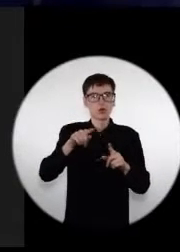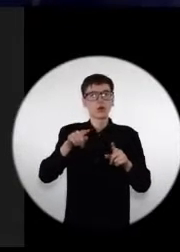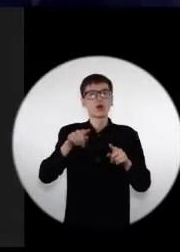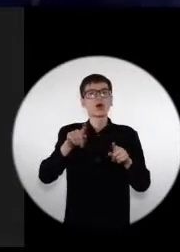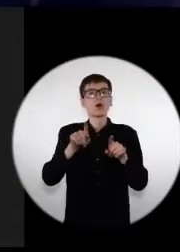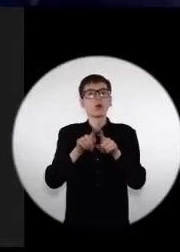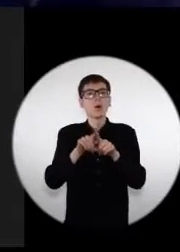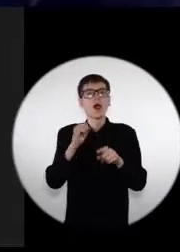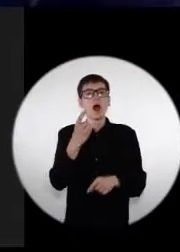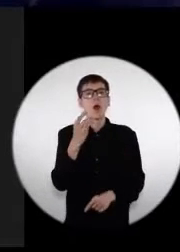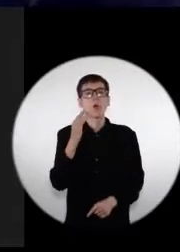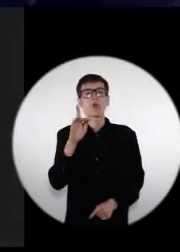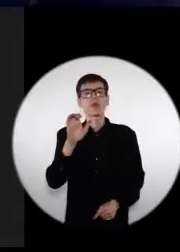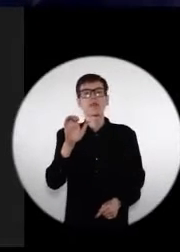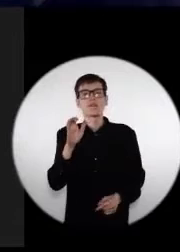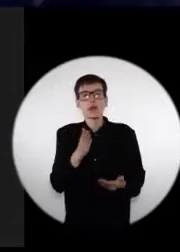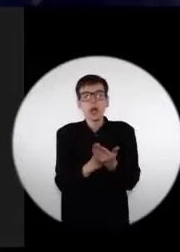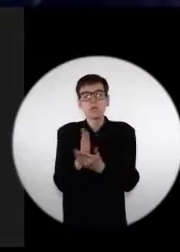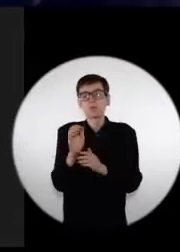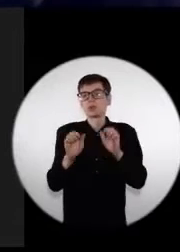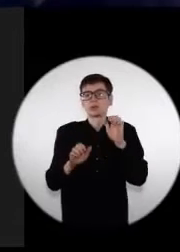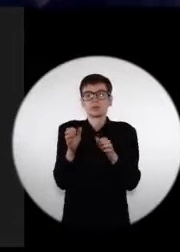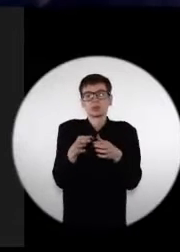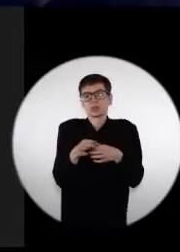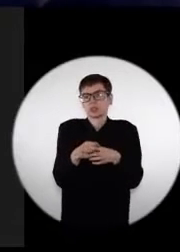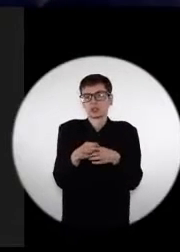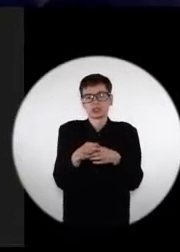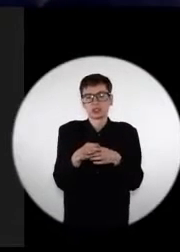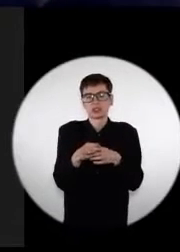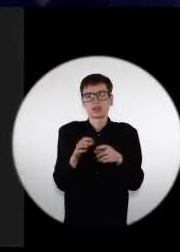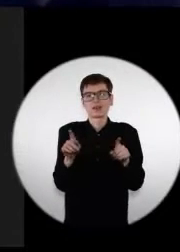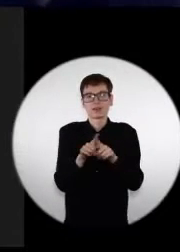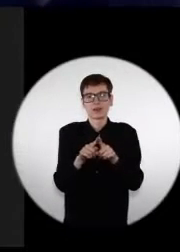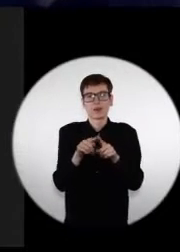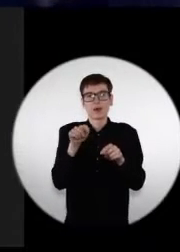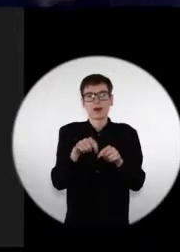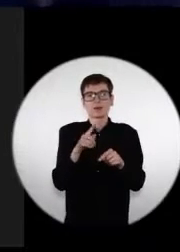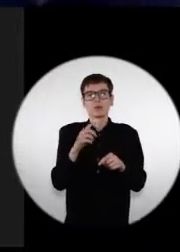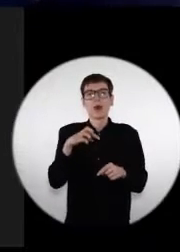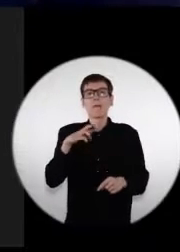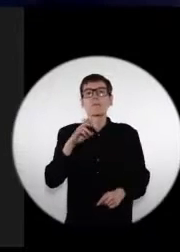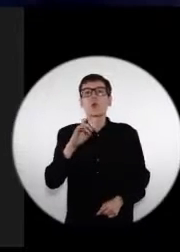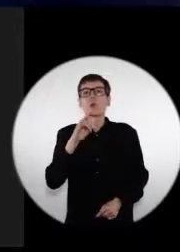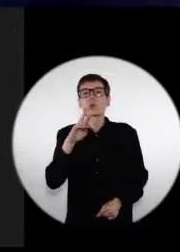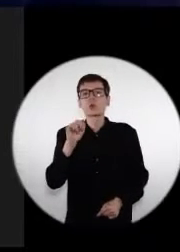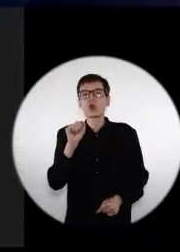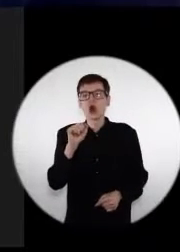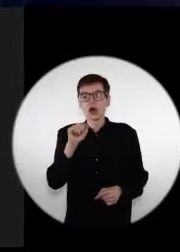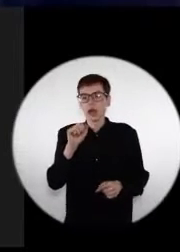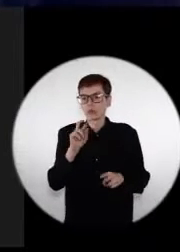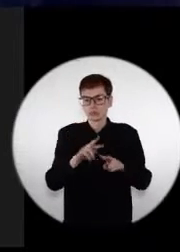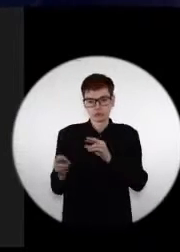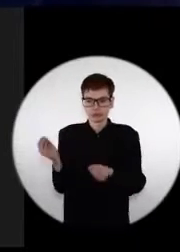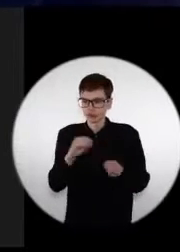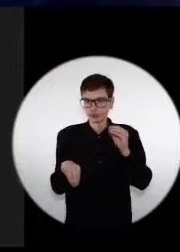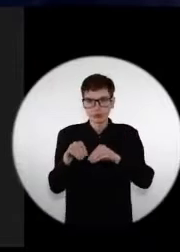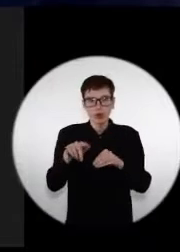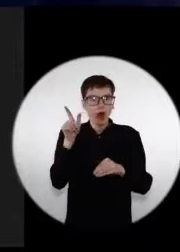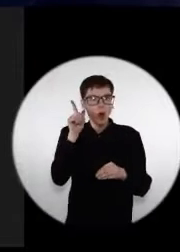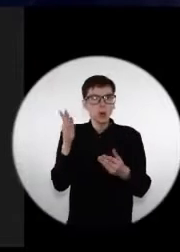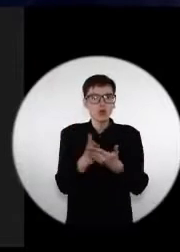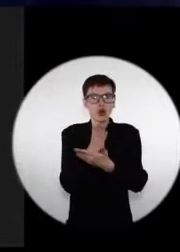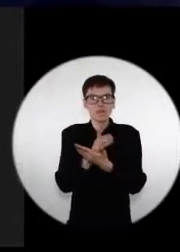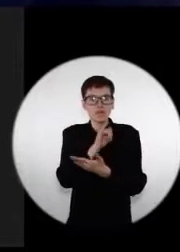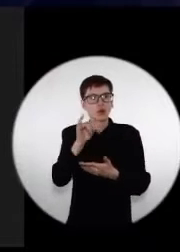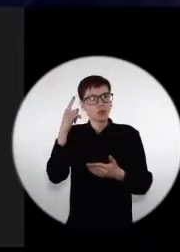pensar el mercado de audiolibros y no divulga es imposible qué pasó que partió como una empresa chiquita son